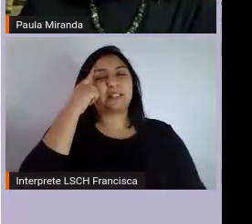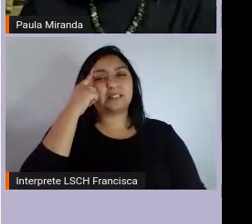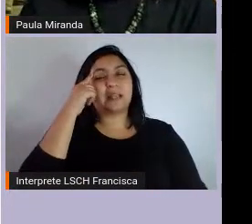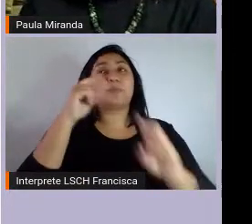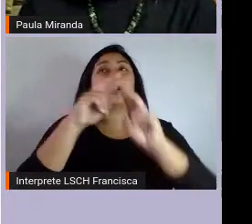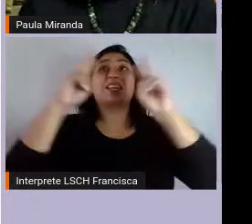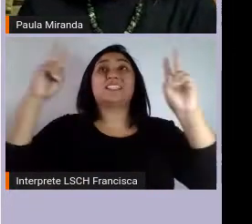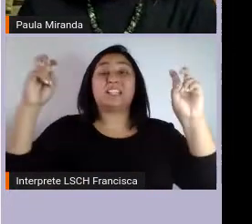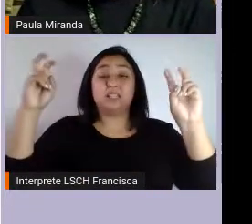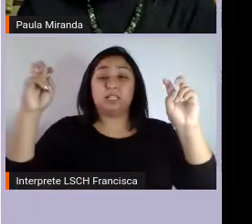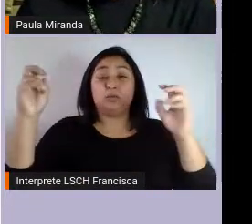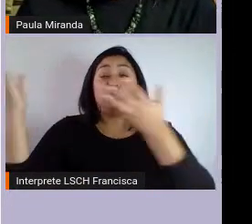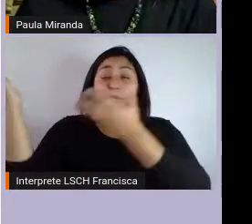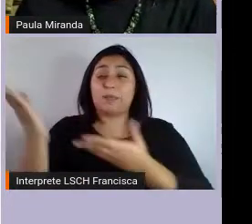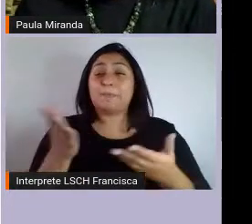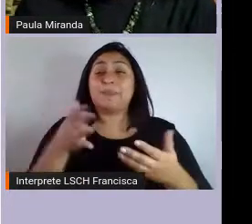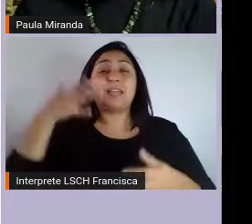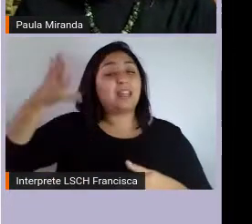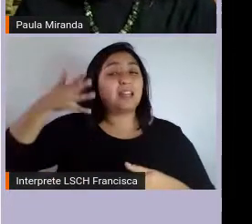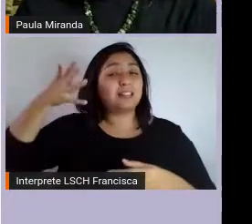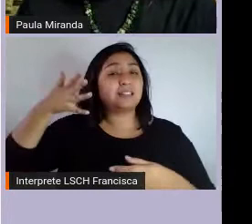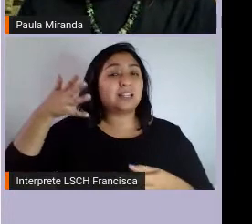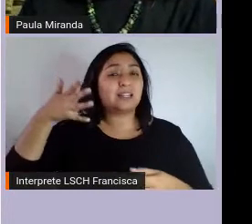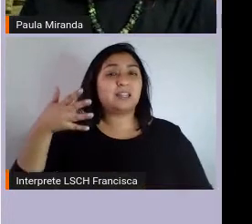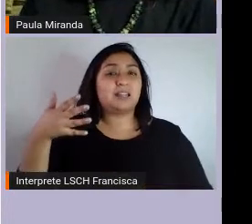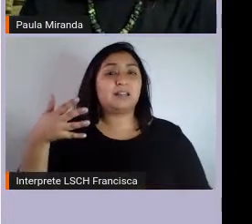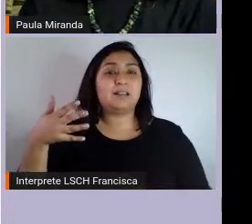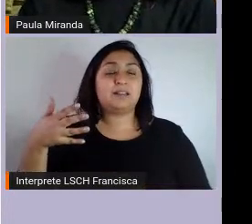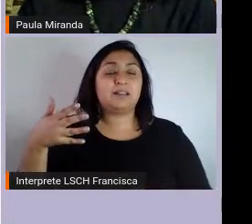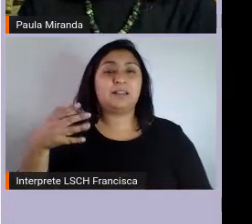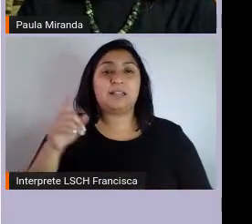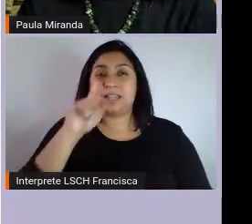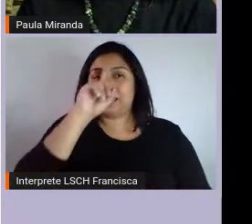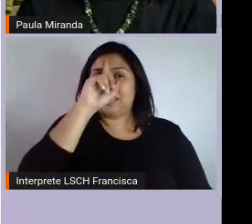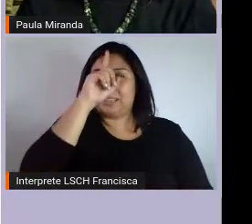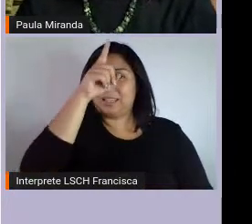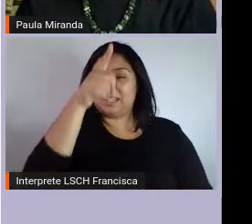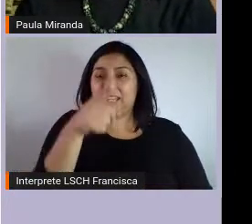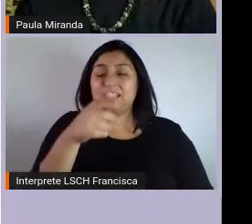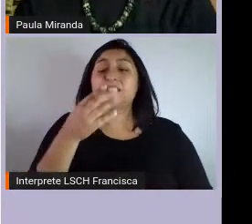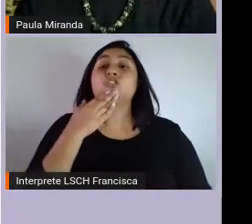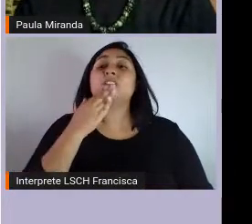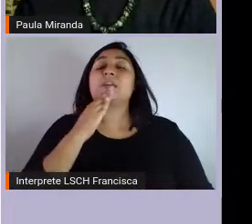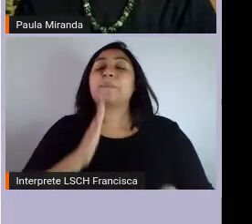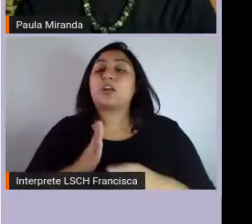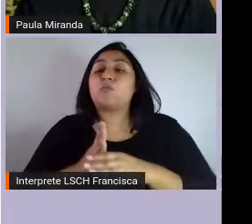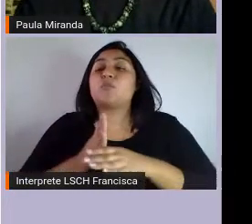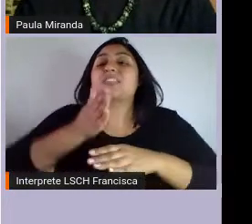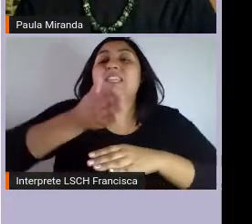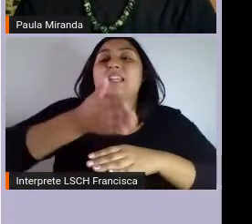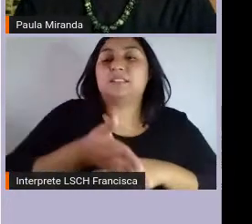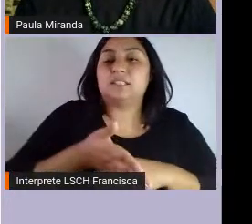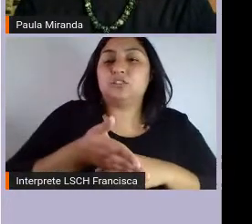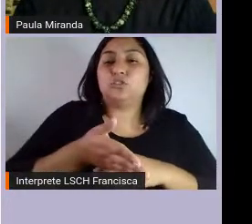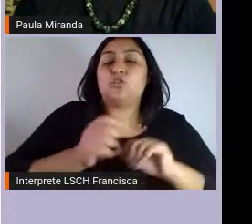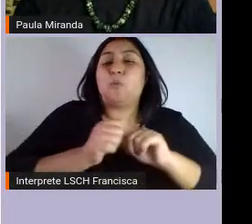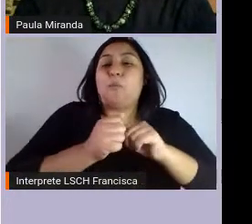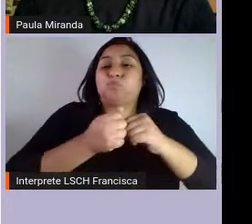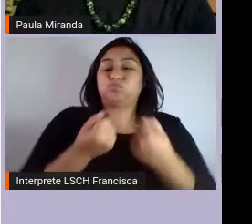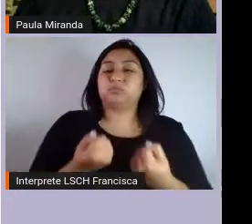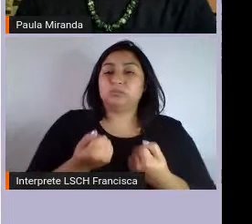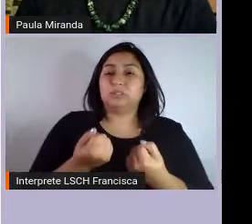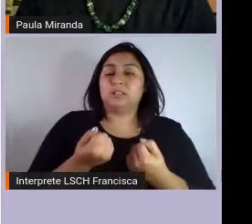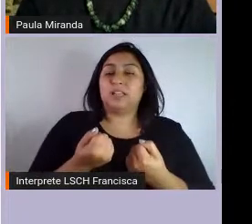a esta charla, a esta conversación que estamos teniendo, era tradiciones y transgresiones, porque ella